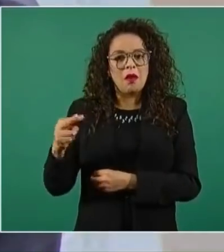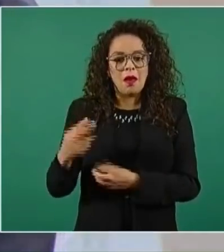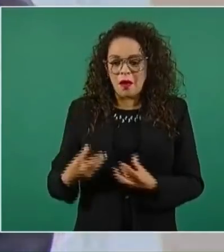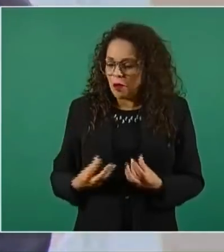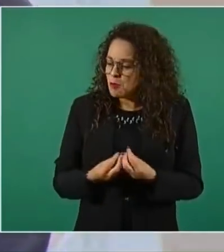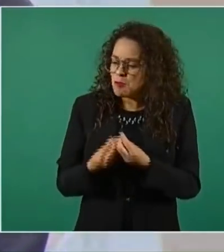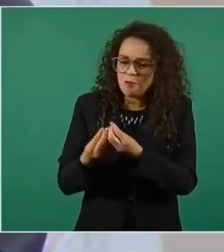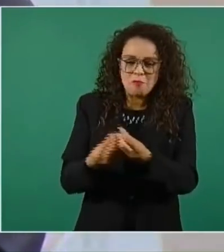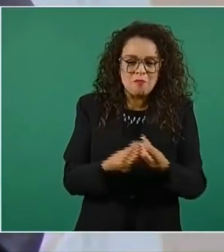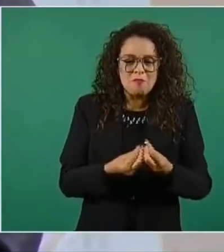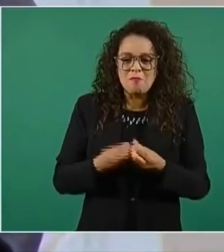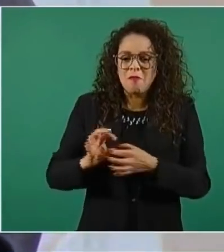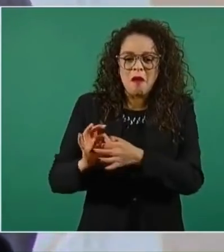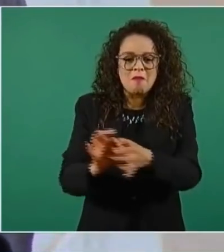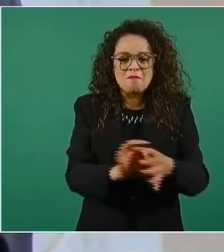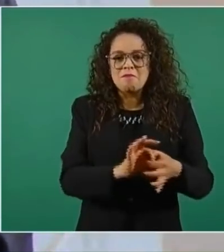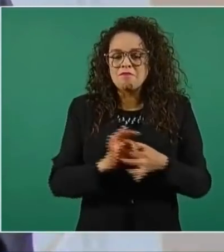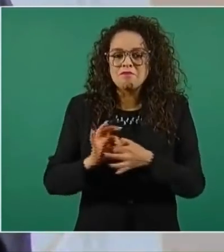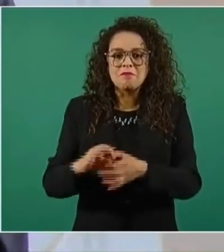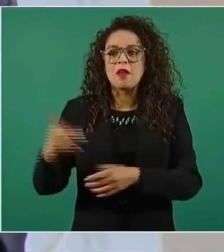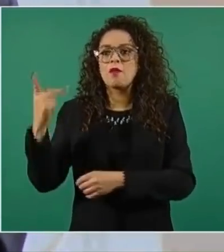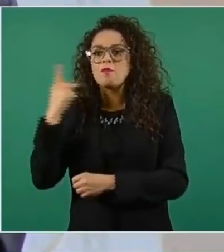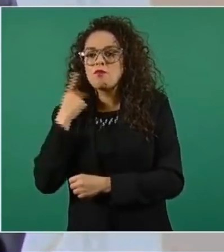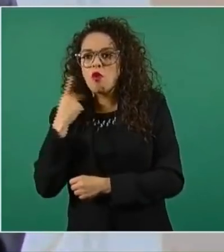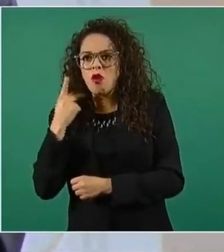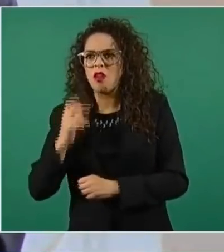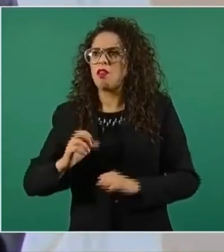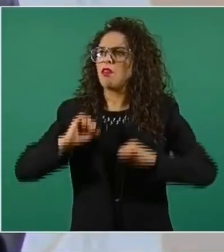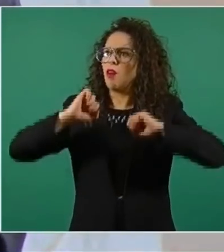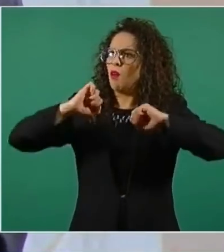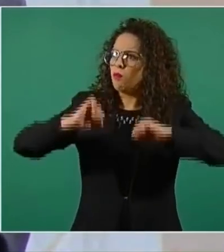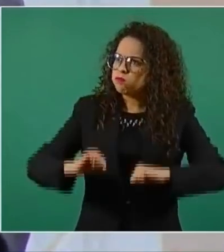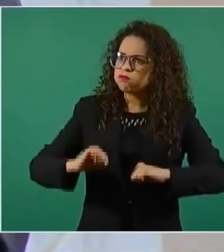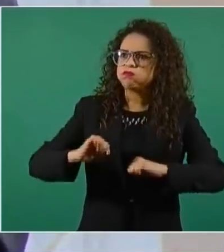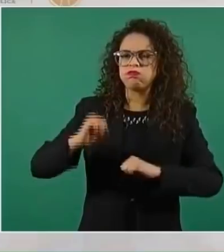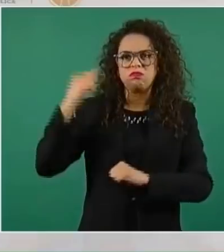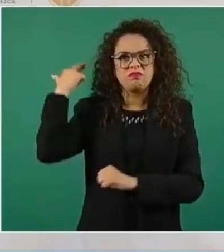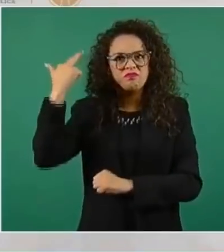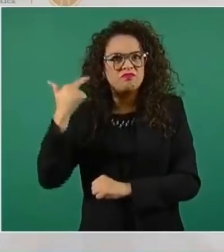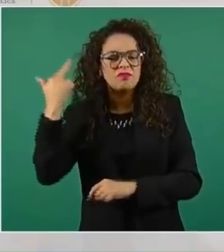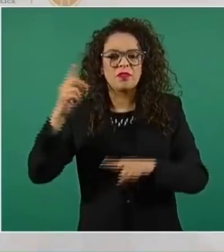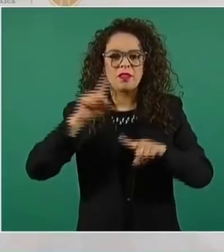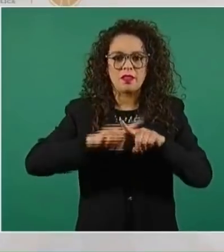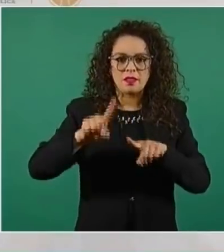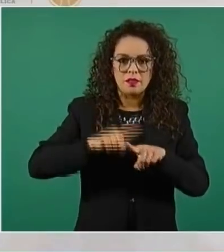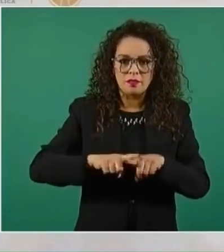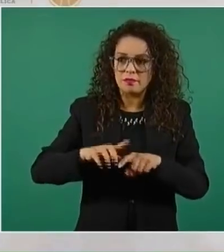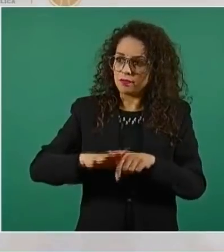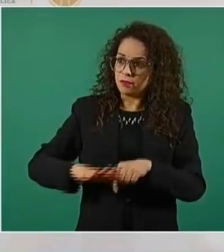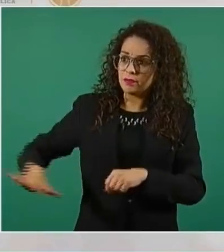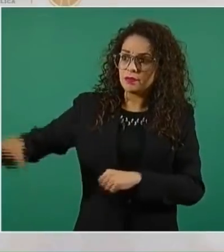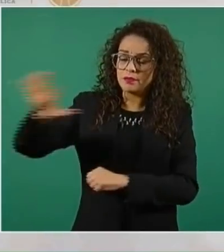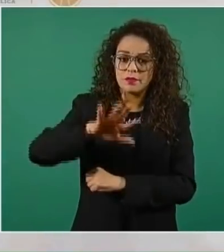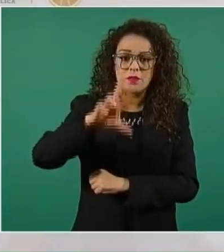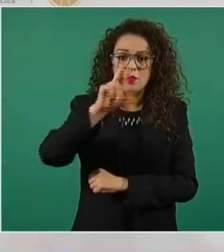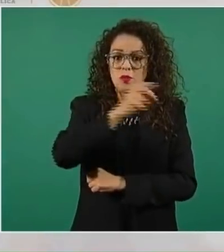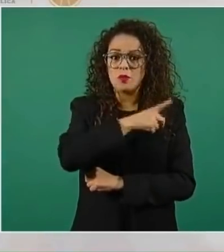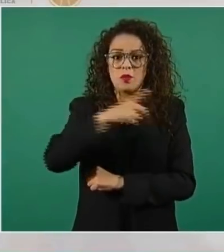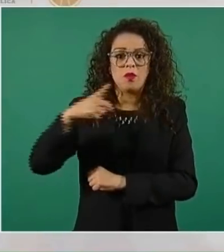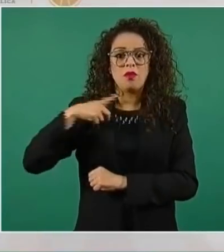Políticos, monarcas y hombres de Estado no deben omitir estas